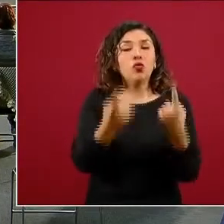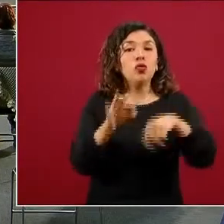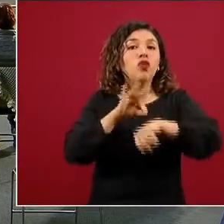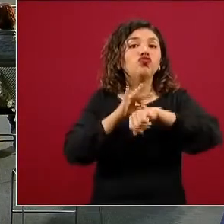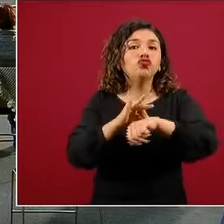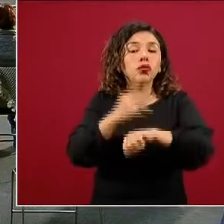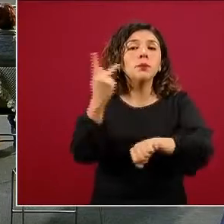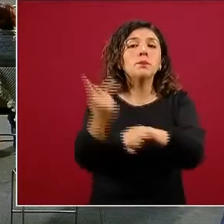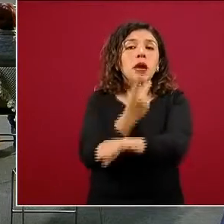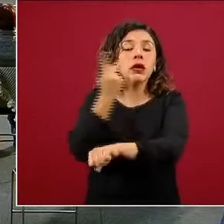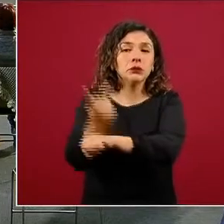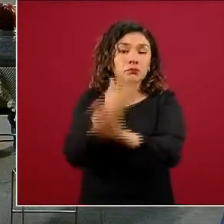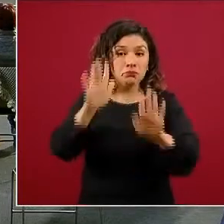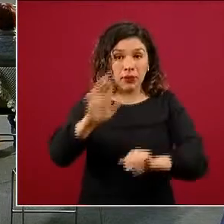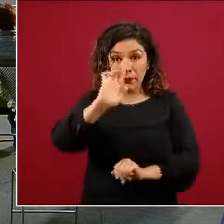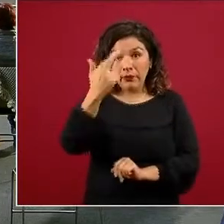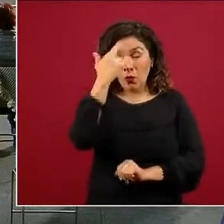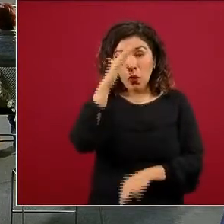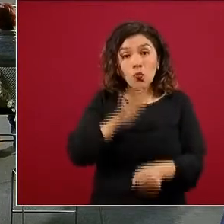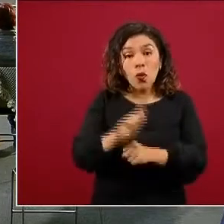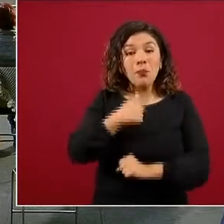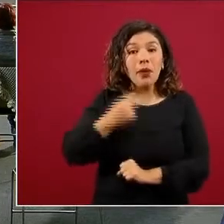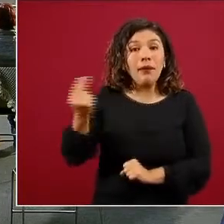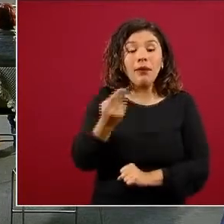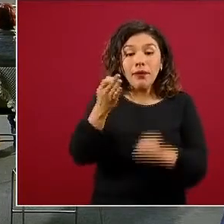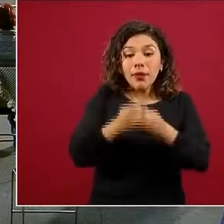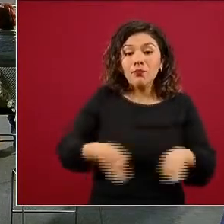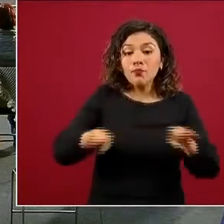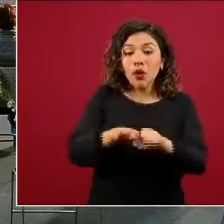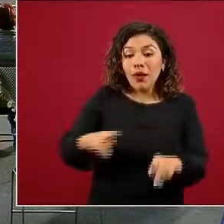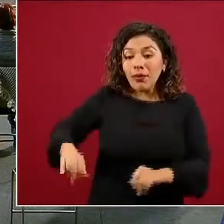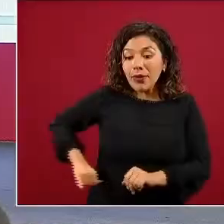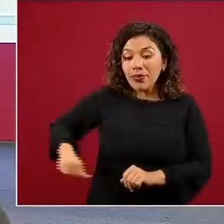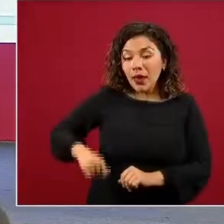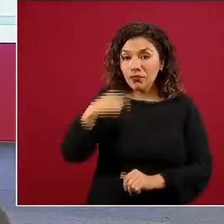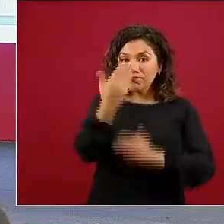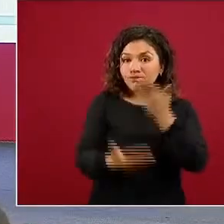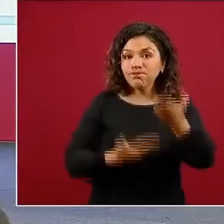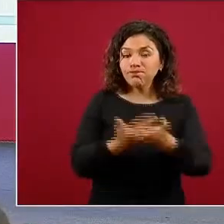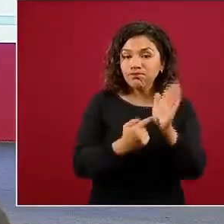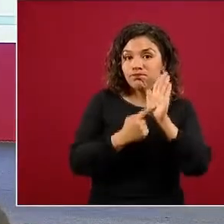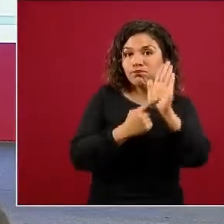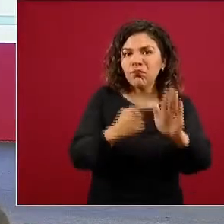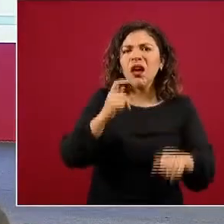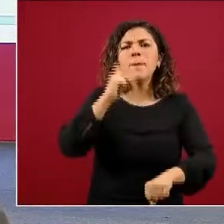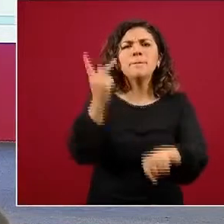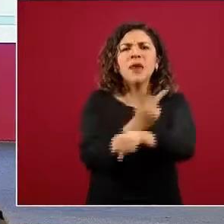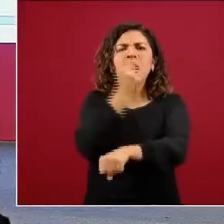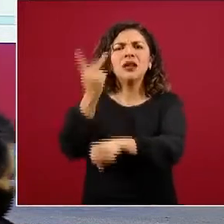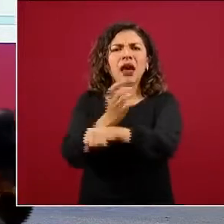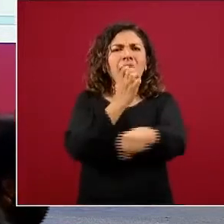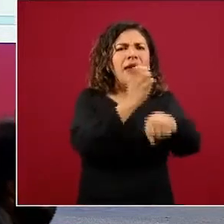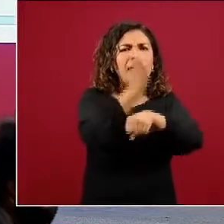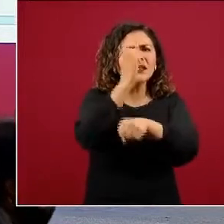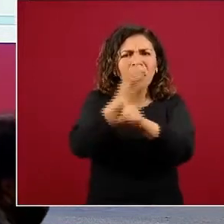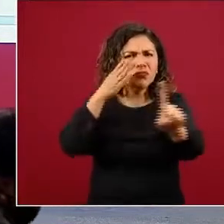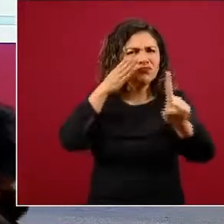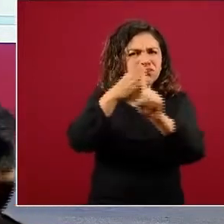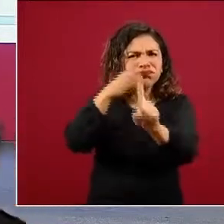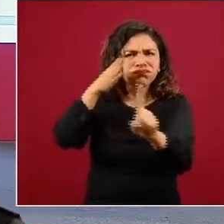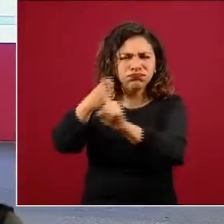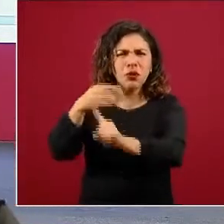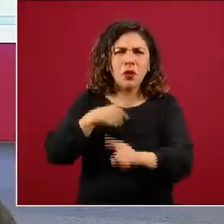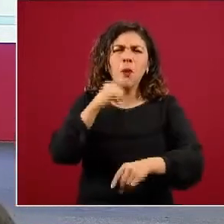realidades. Recordar que lo que nos interesa al presentar la situación en las entidades federativas específicas que